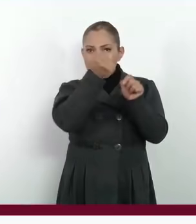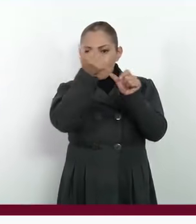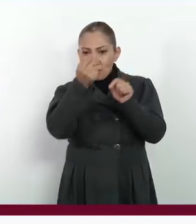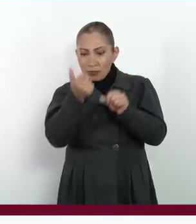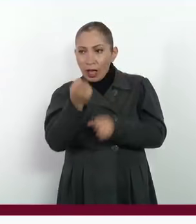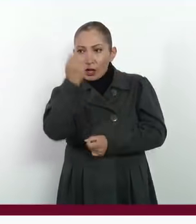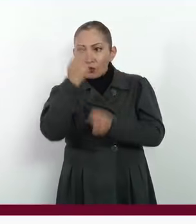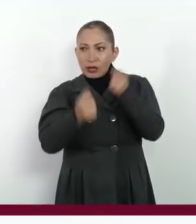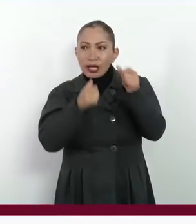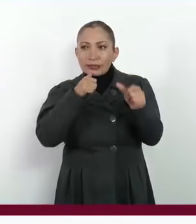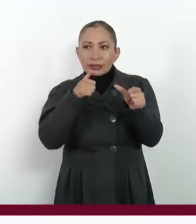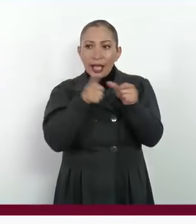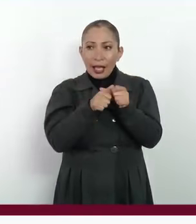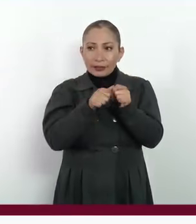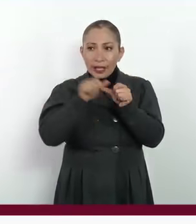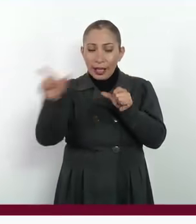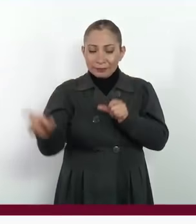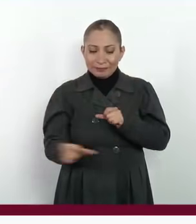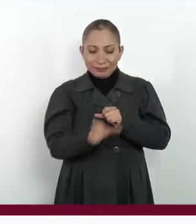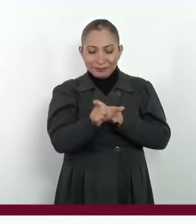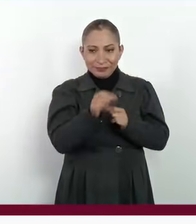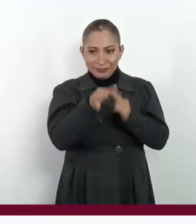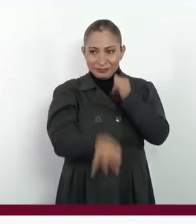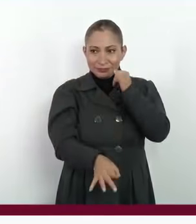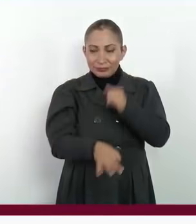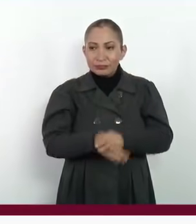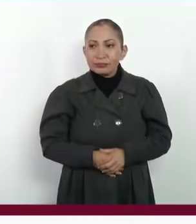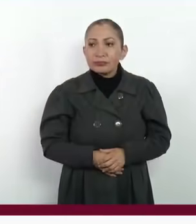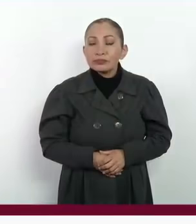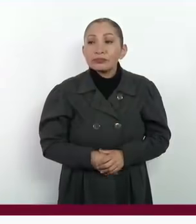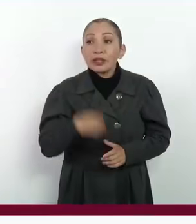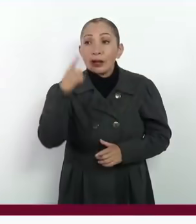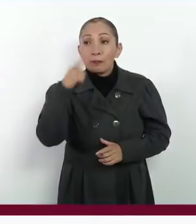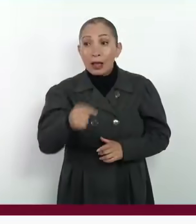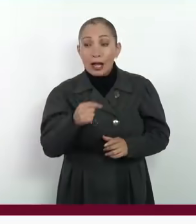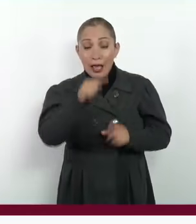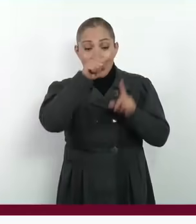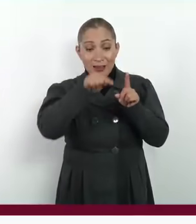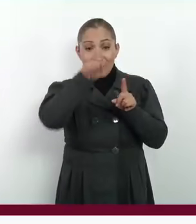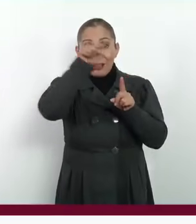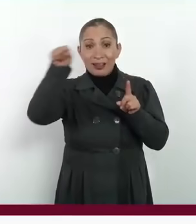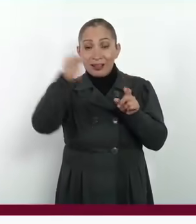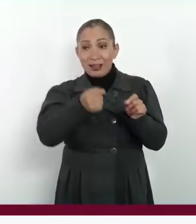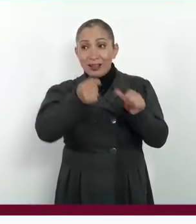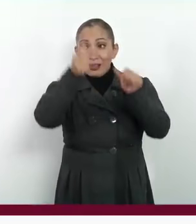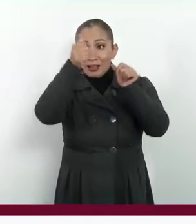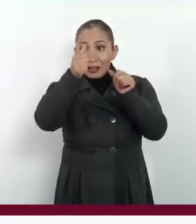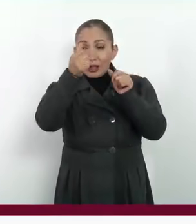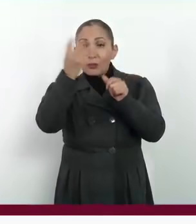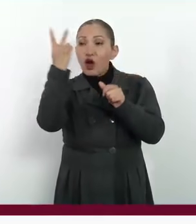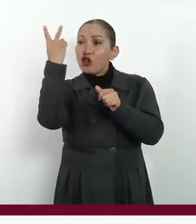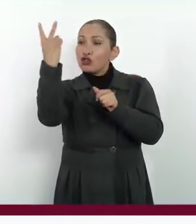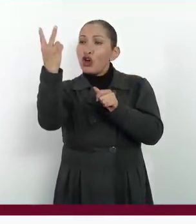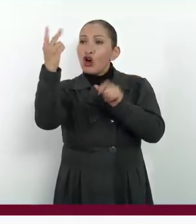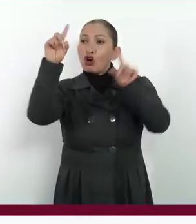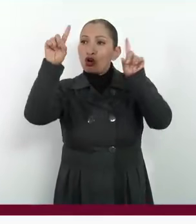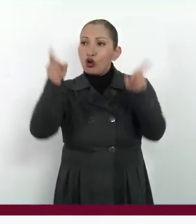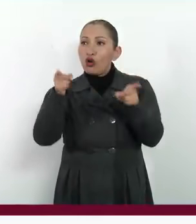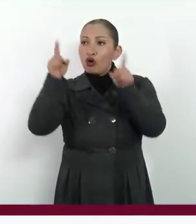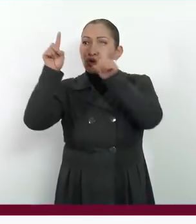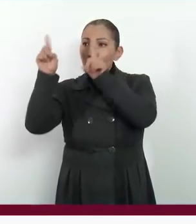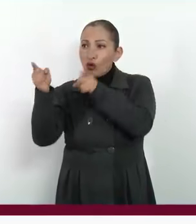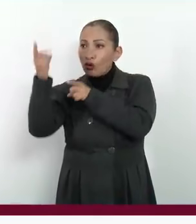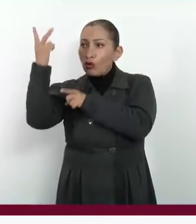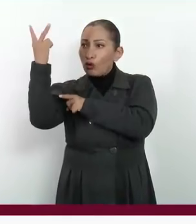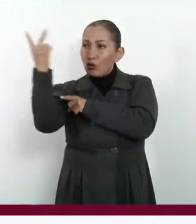pueden cancelar varios términos, obteniendo esta igualdad. Para cancelar la raíz cuadrada, se elevan al cuadrado en